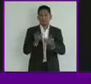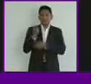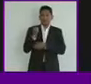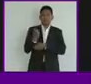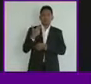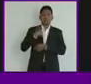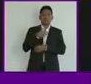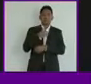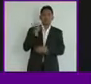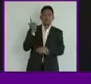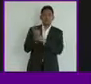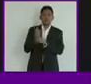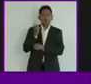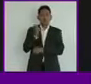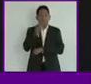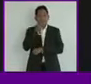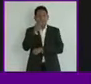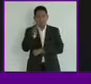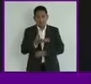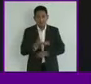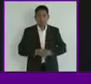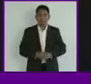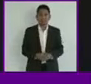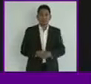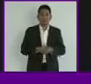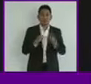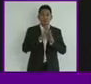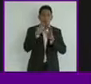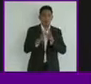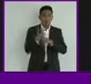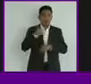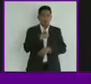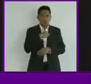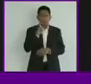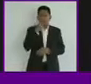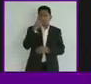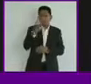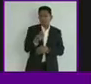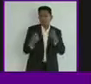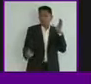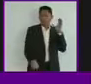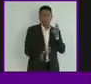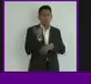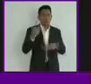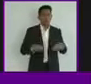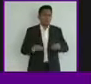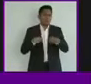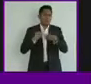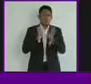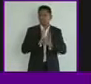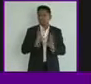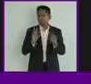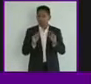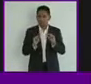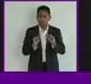la vida nueva, a ver, la normalidad es esta, ¿para qué nos hacemos, no? ¿Para qué lo movemos o lo distorsionamos,